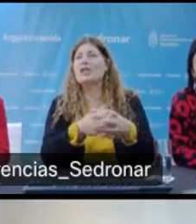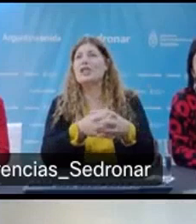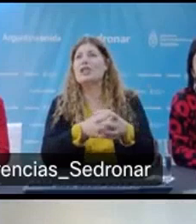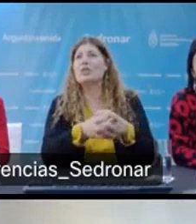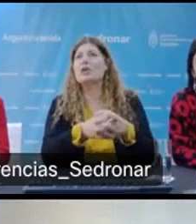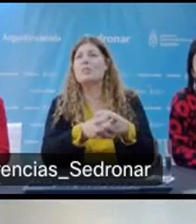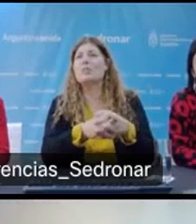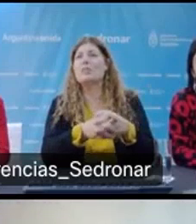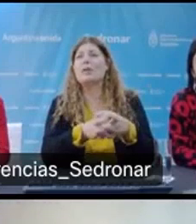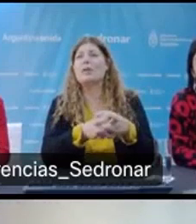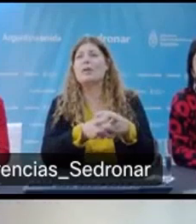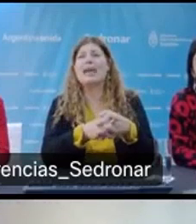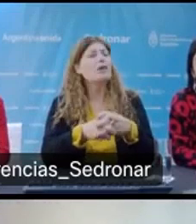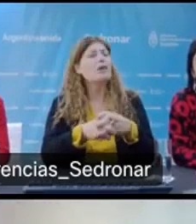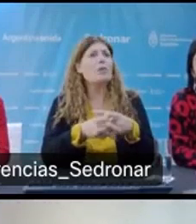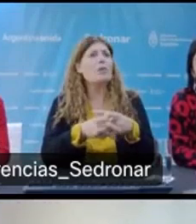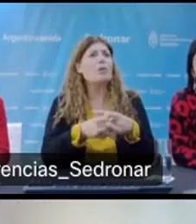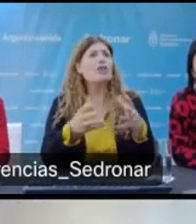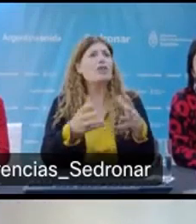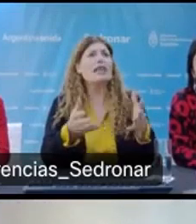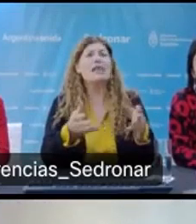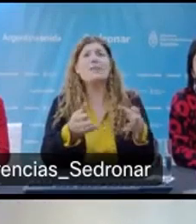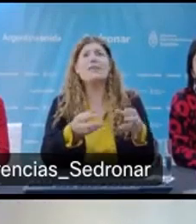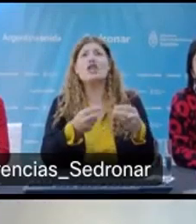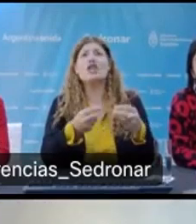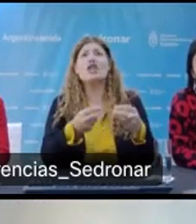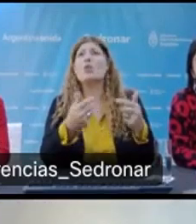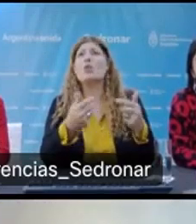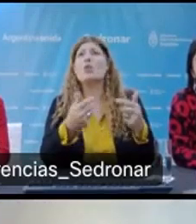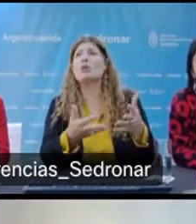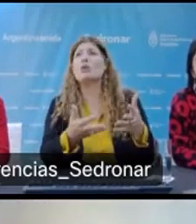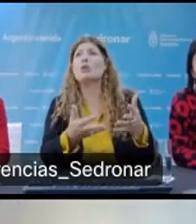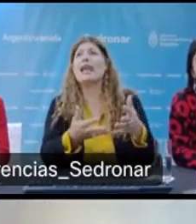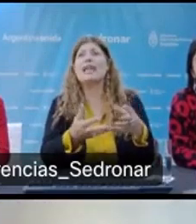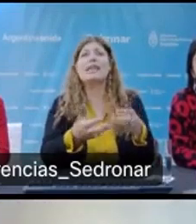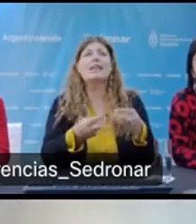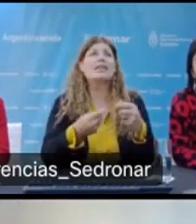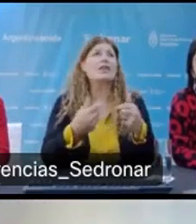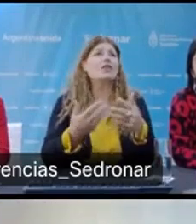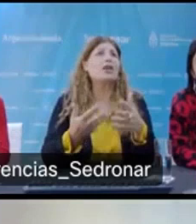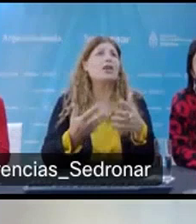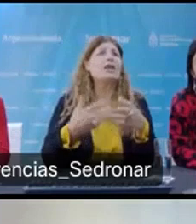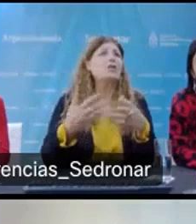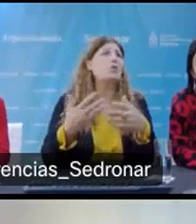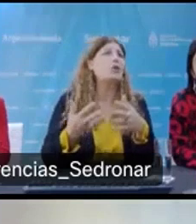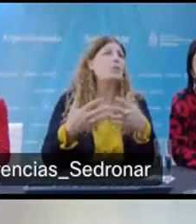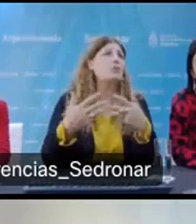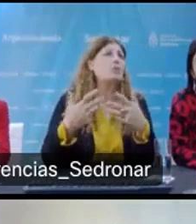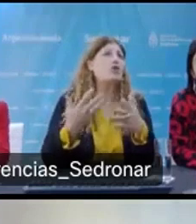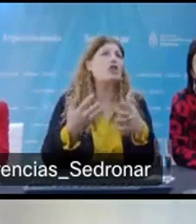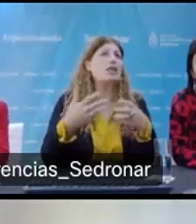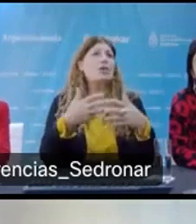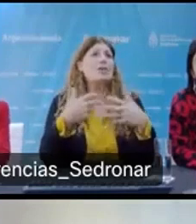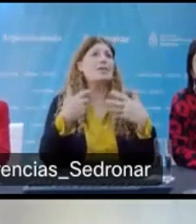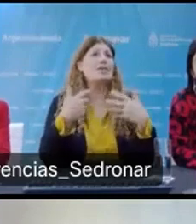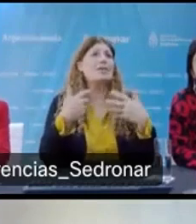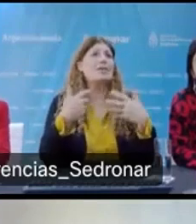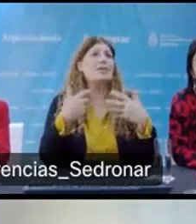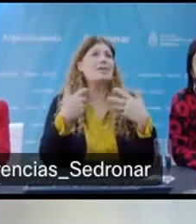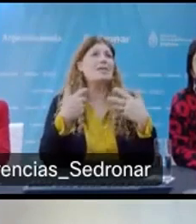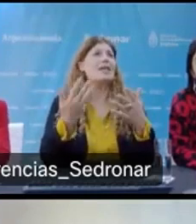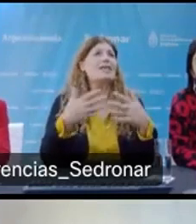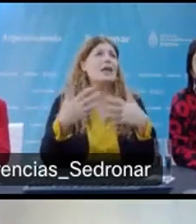nosotros, de toda su complejidad, por lo menos tres grandes dimensiones: el cuerpo de alguien, de dónde viene su cuerpo, su historia,